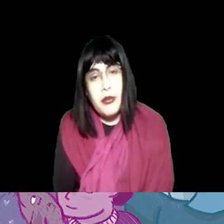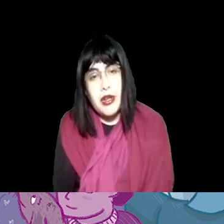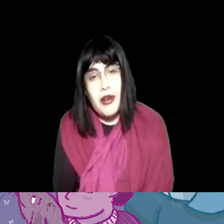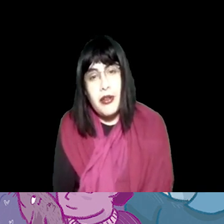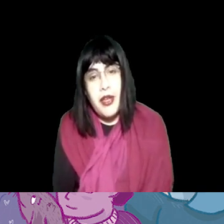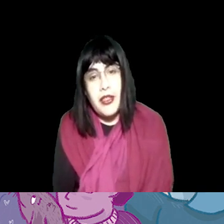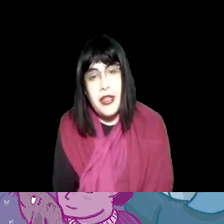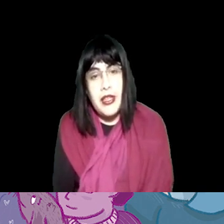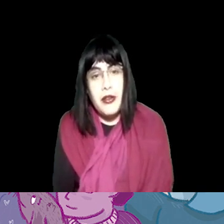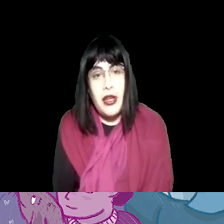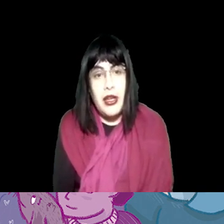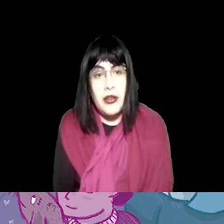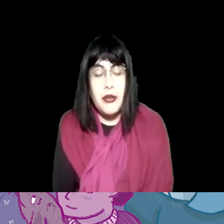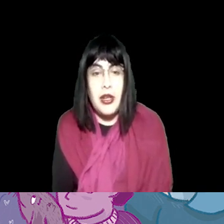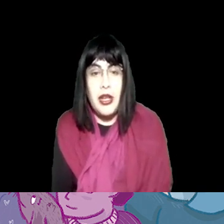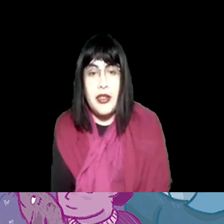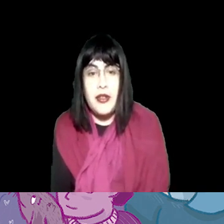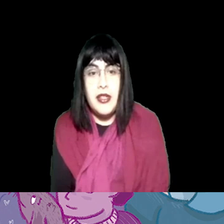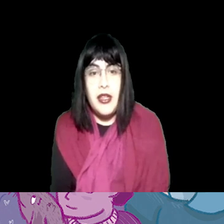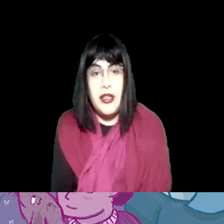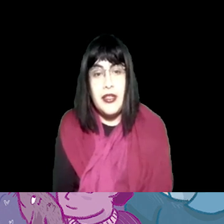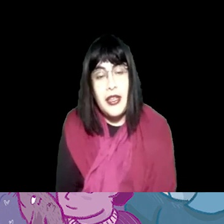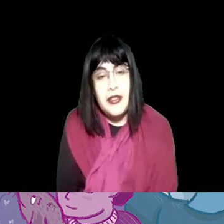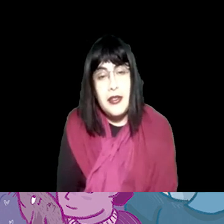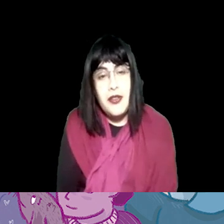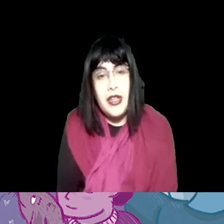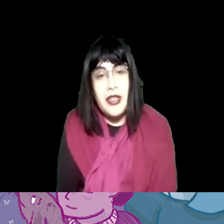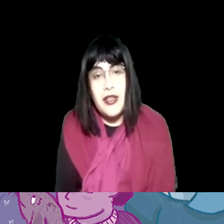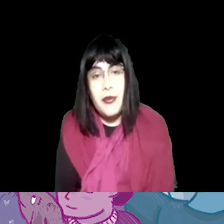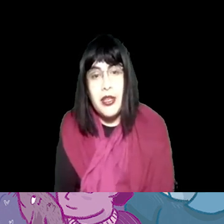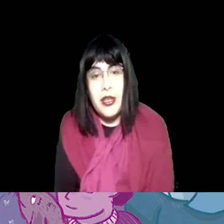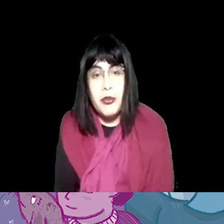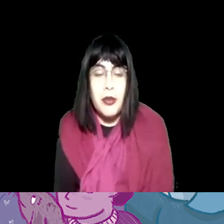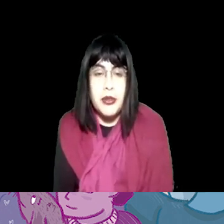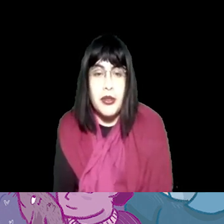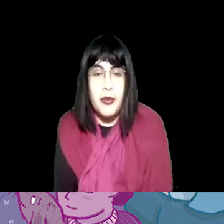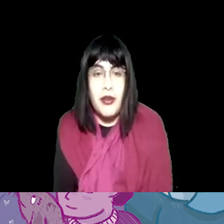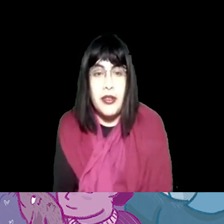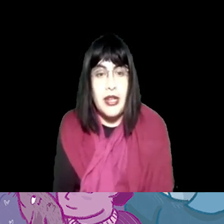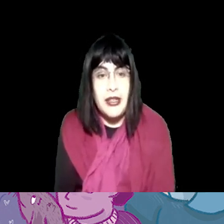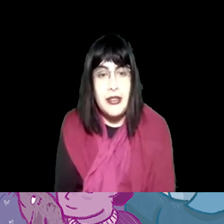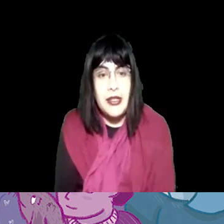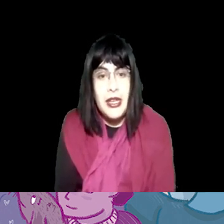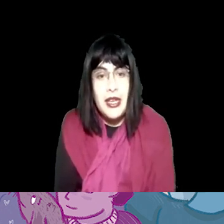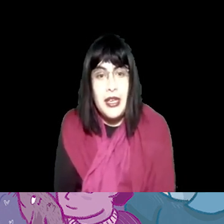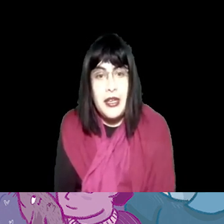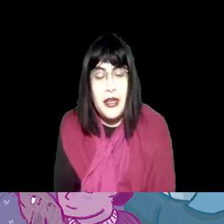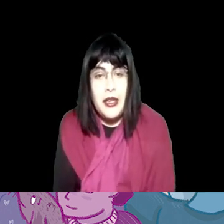principalmente porque es un trabajo que va dirigido a todas las diversidades trans y no binarias, que sabemos que en muchos aspectos estamos